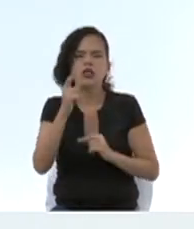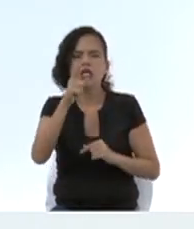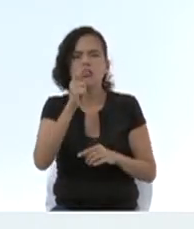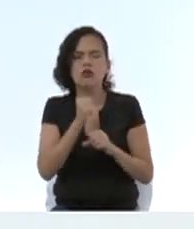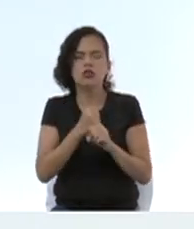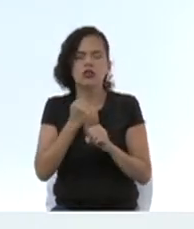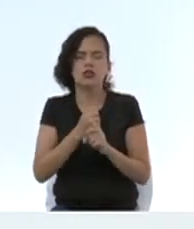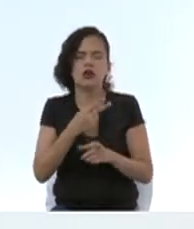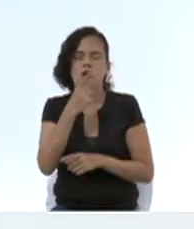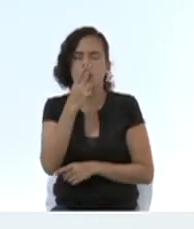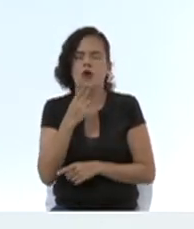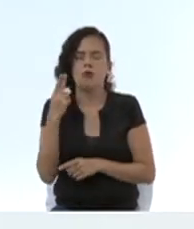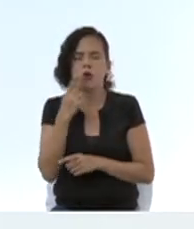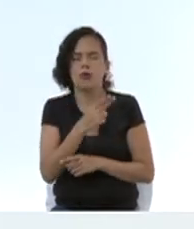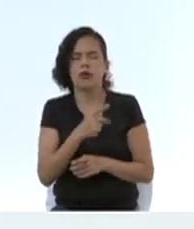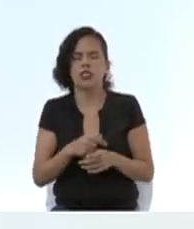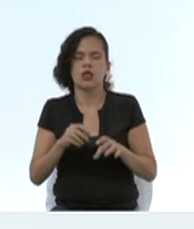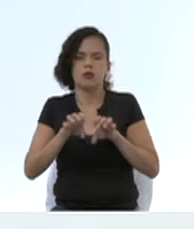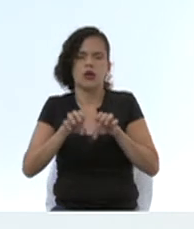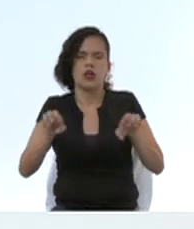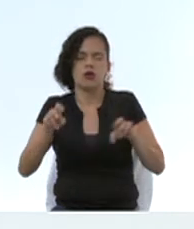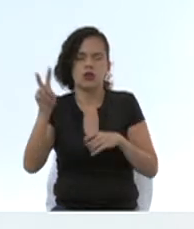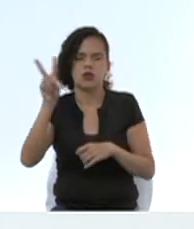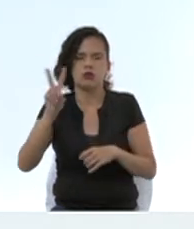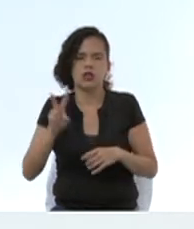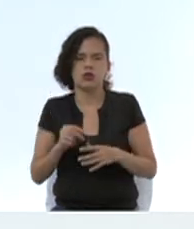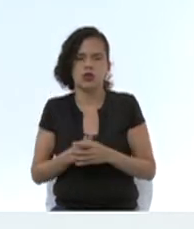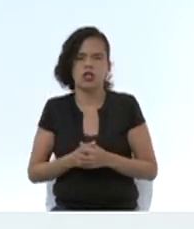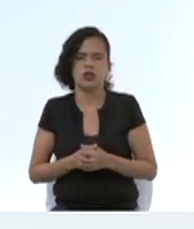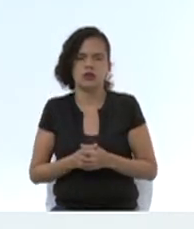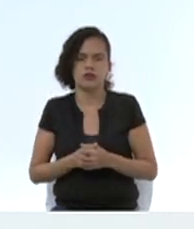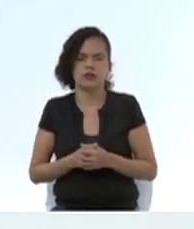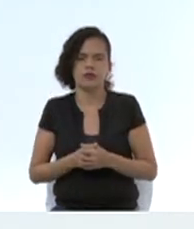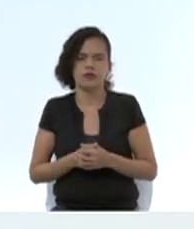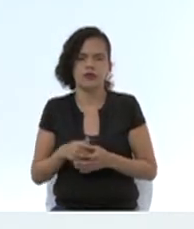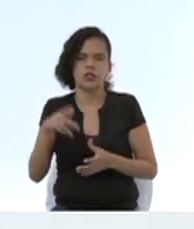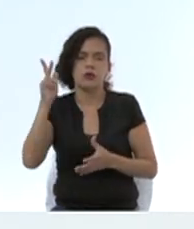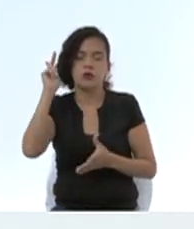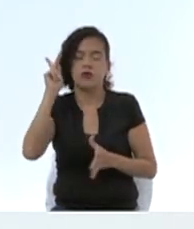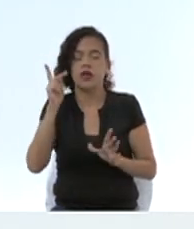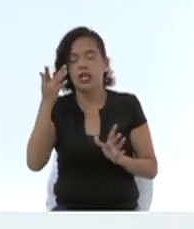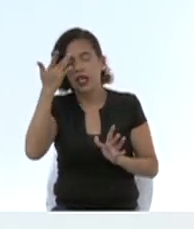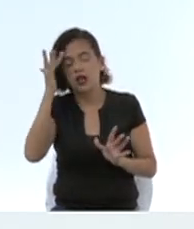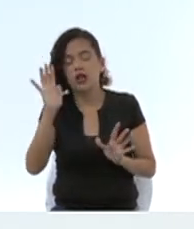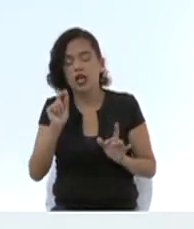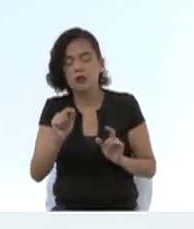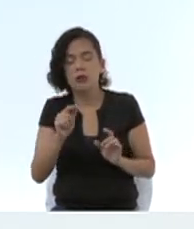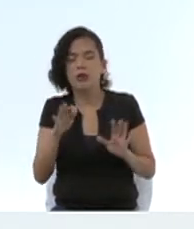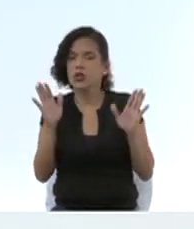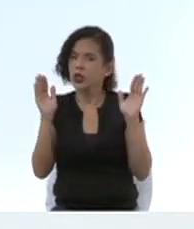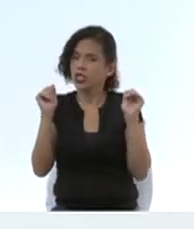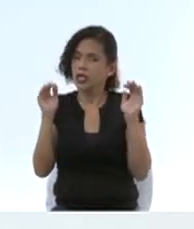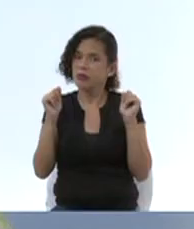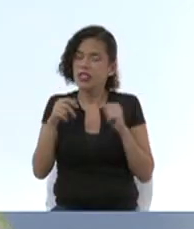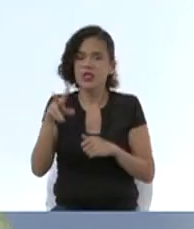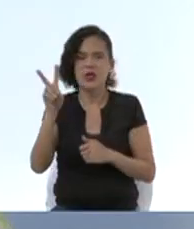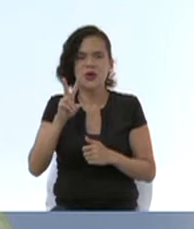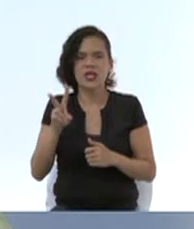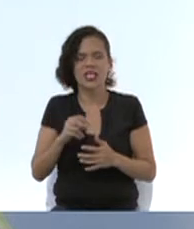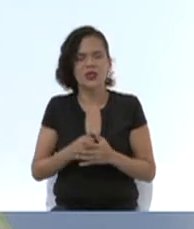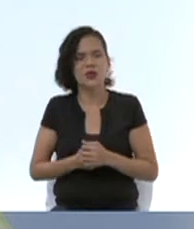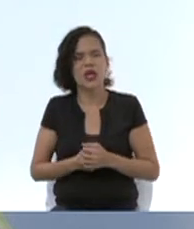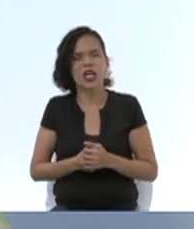trabajo comprometido para la educación venezolana. Bueno, mi profe, creo que es momento de despedirnos de Venezuela